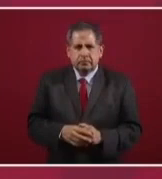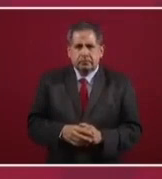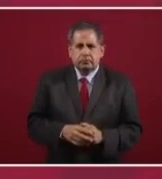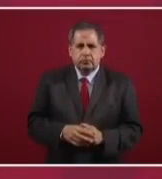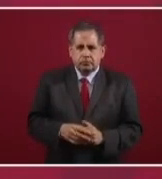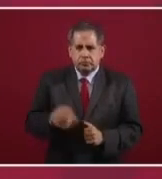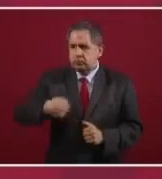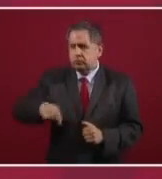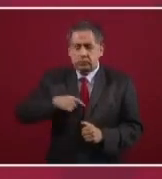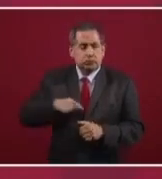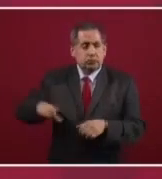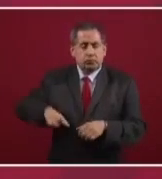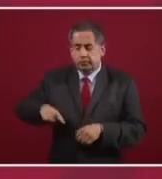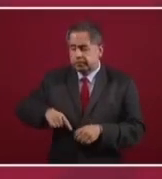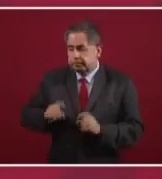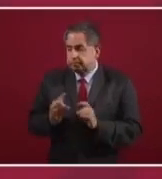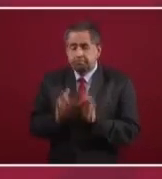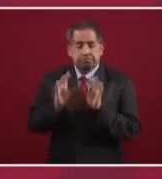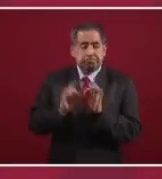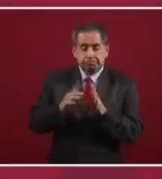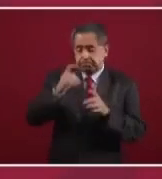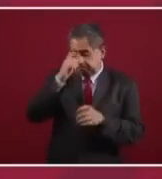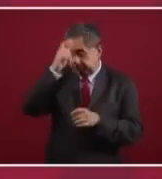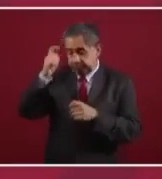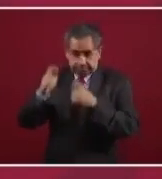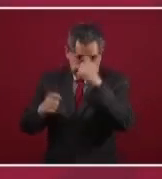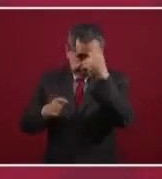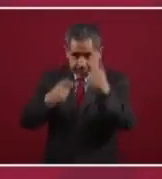no es un gobierno de ocurrencia.